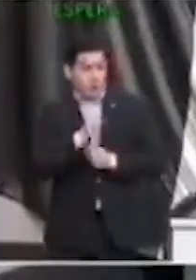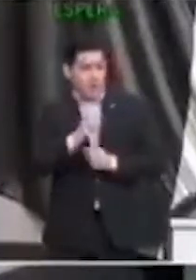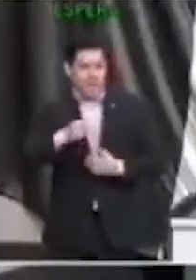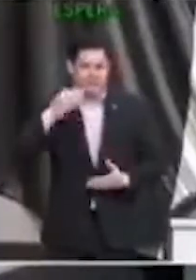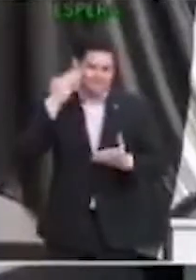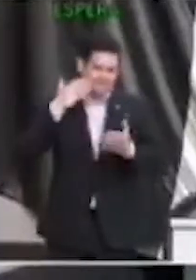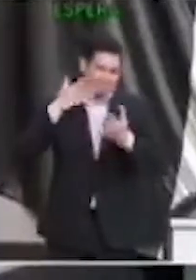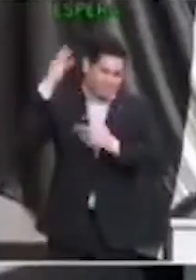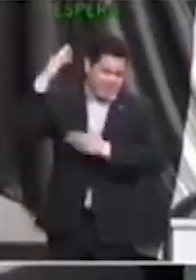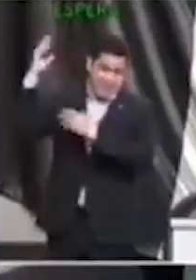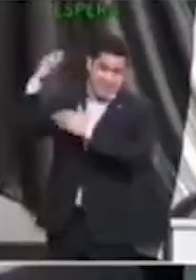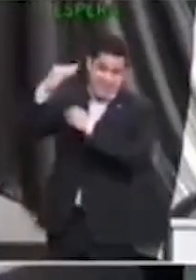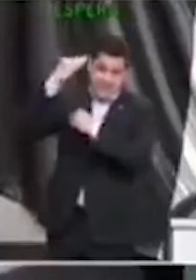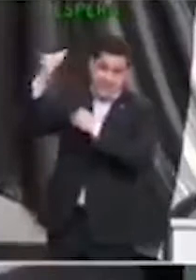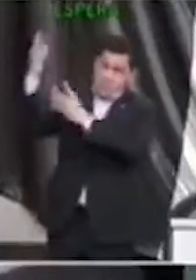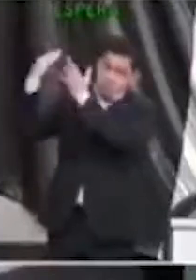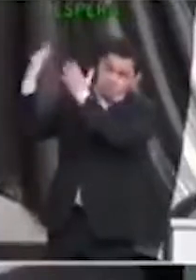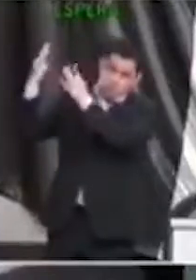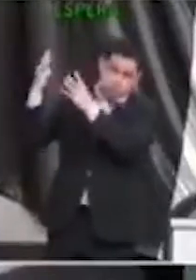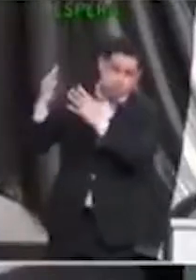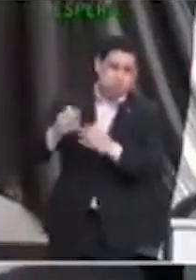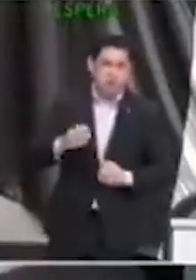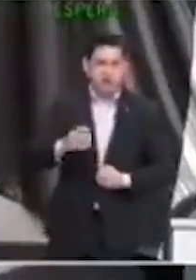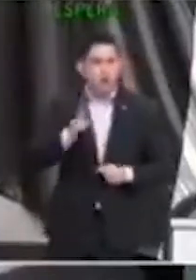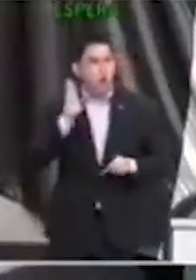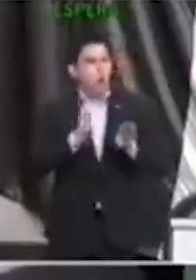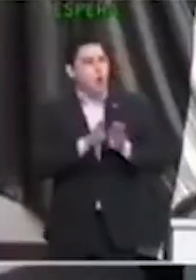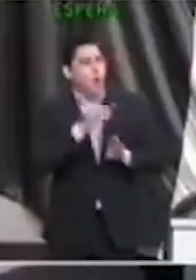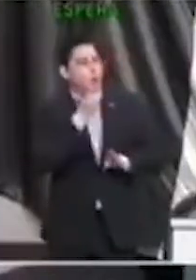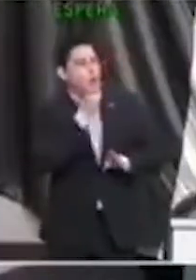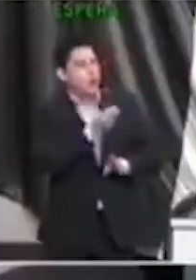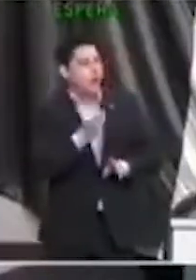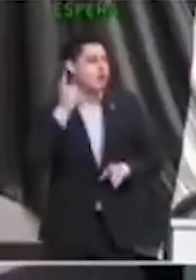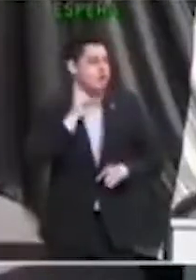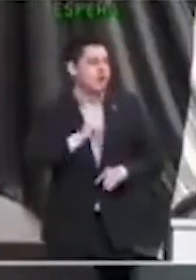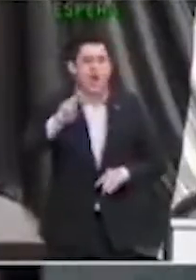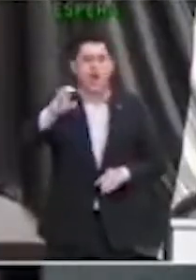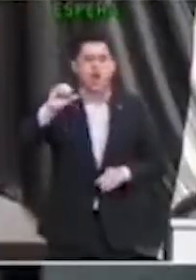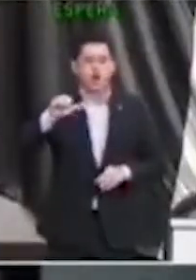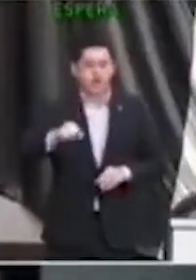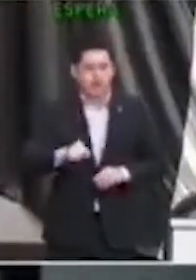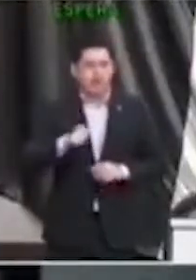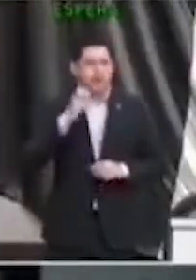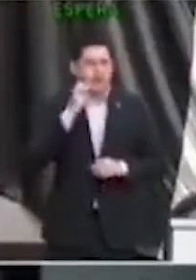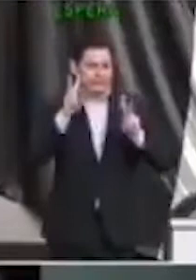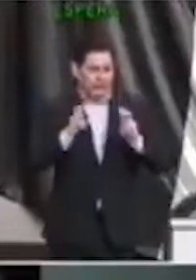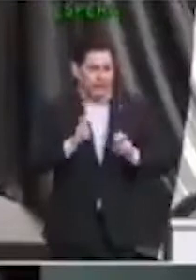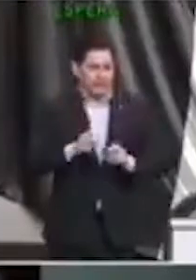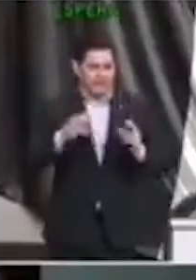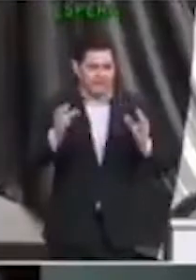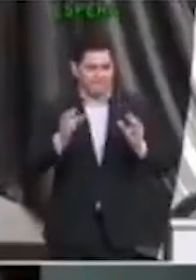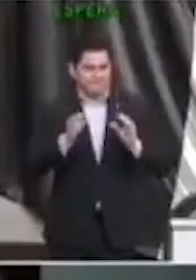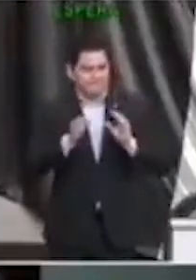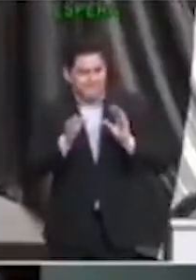años. Y como lo dijo nuestra diputada Pinky, esto ya lleva mucho tiempo socializándose. Entonces, demos